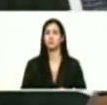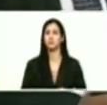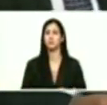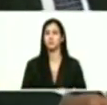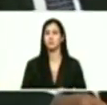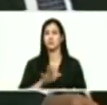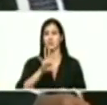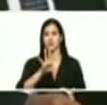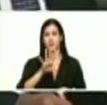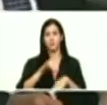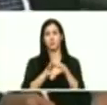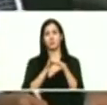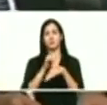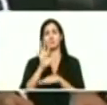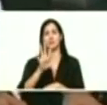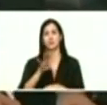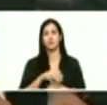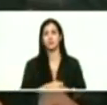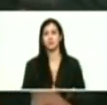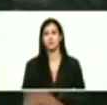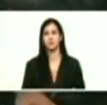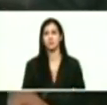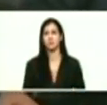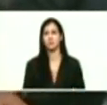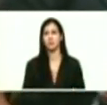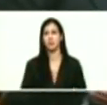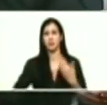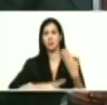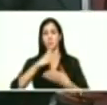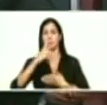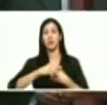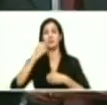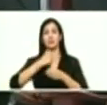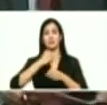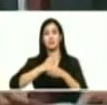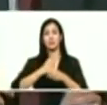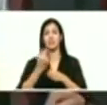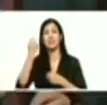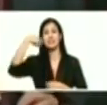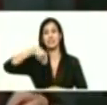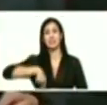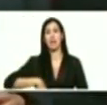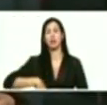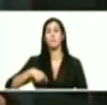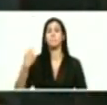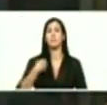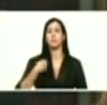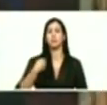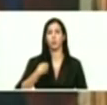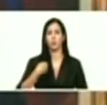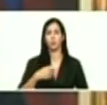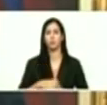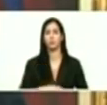5 el plan de empleo salario y pensiones